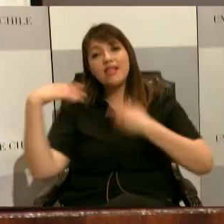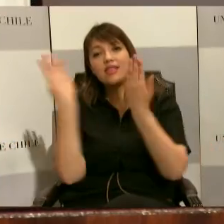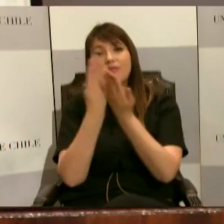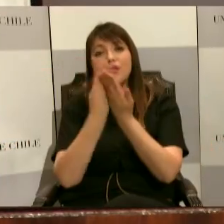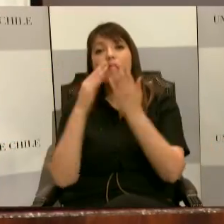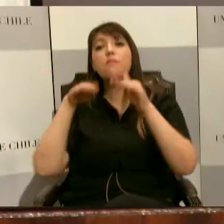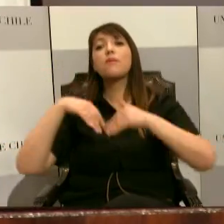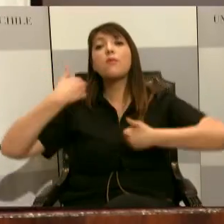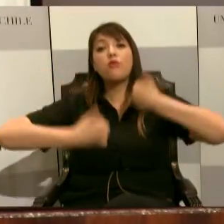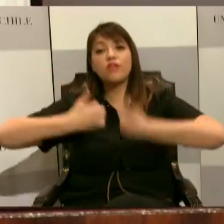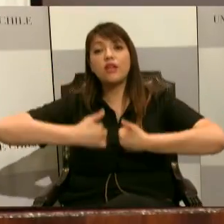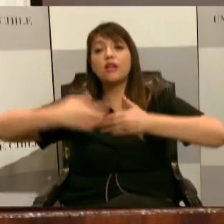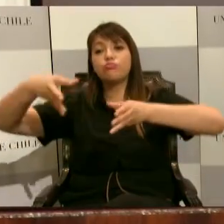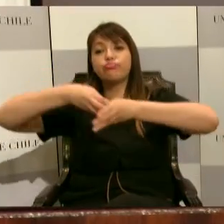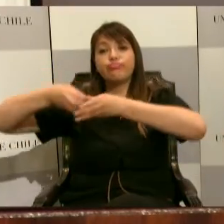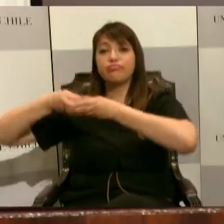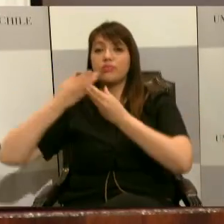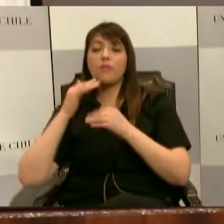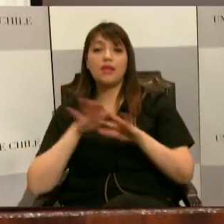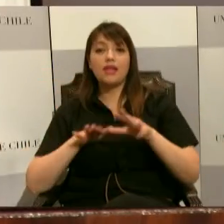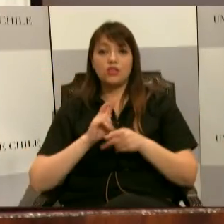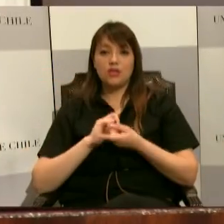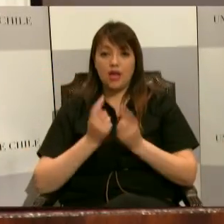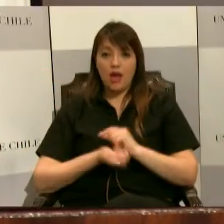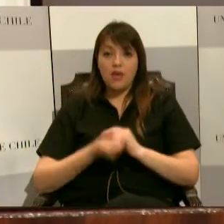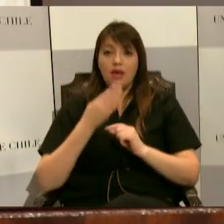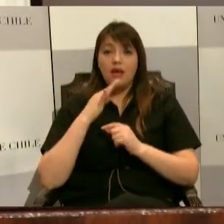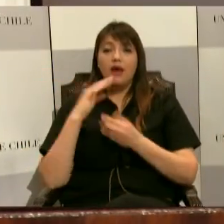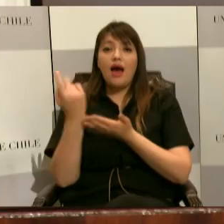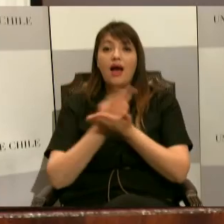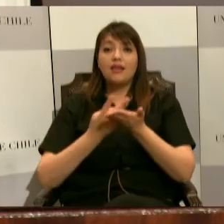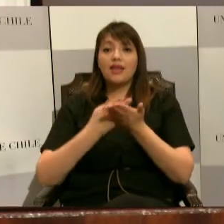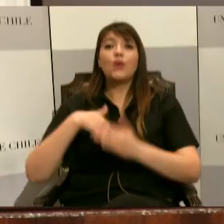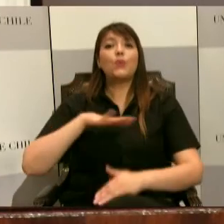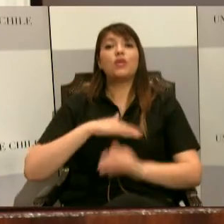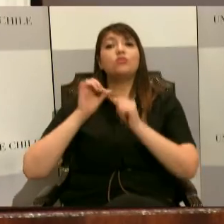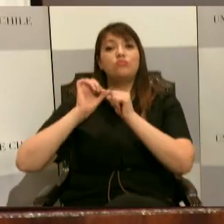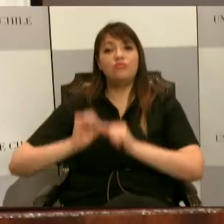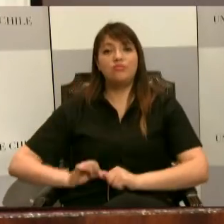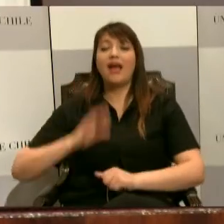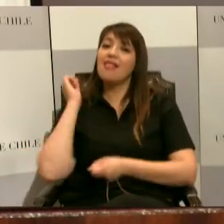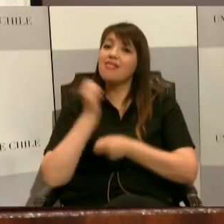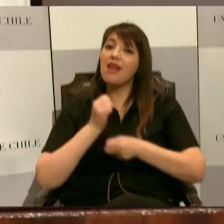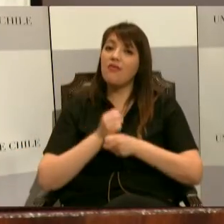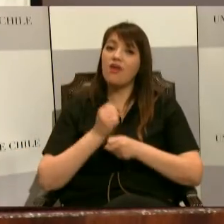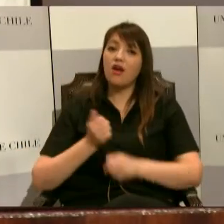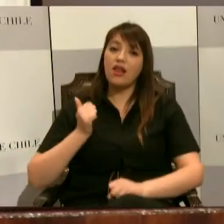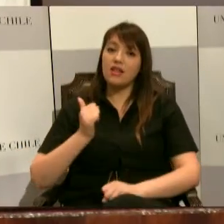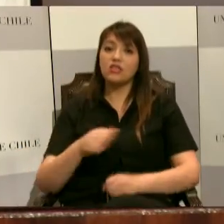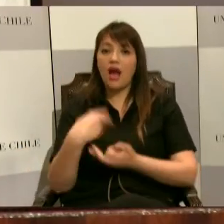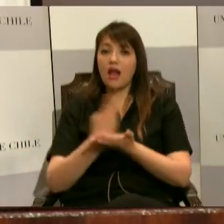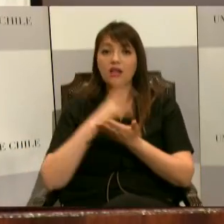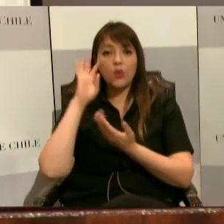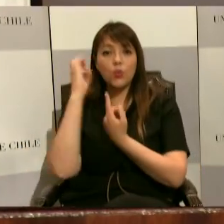un mismo ámbito. Las actividades vinculadas con la creación artística también han sido motivo de nuestra permanente atención. El trabajo de la Dirección de Creación Artística